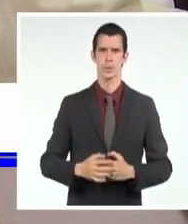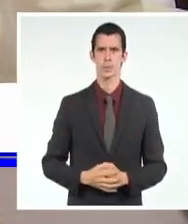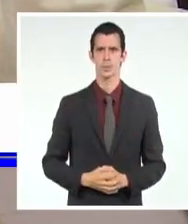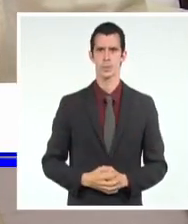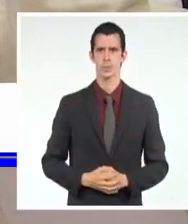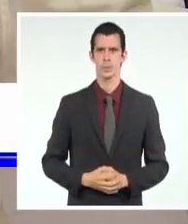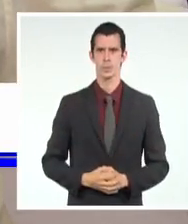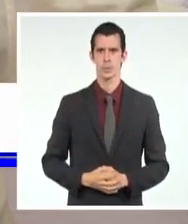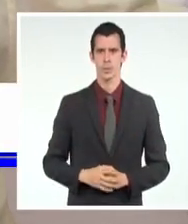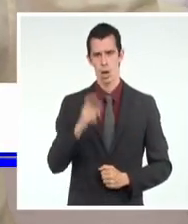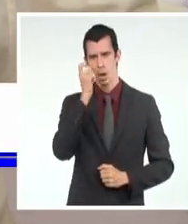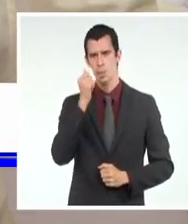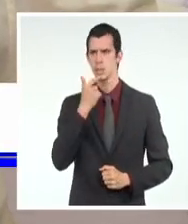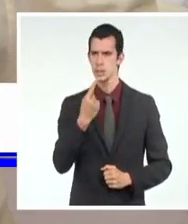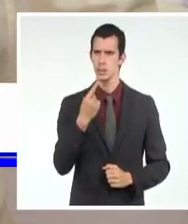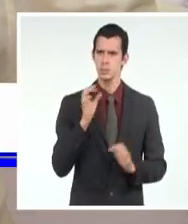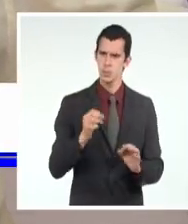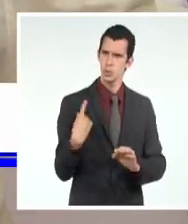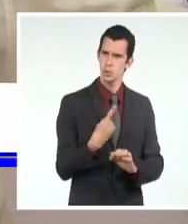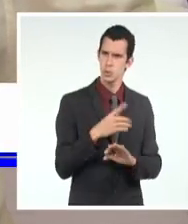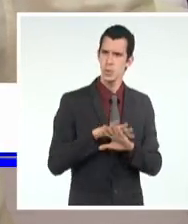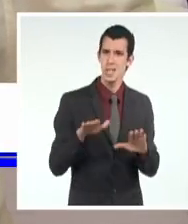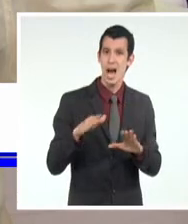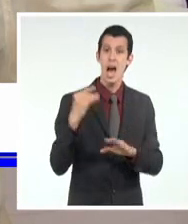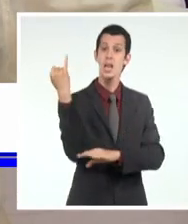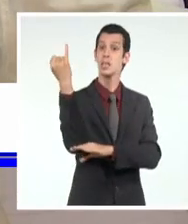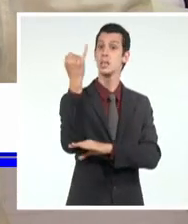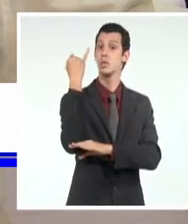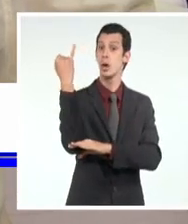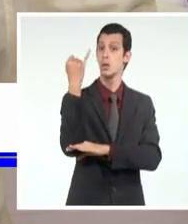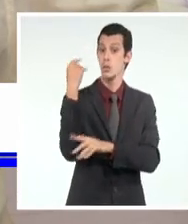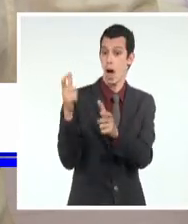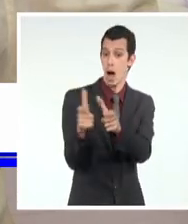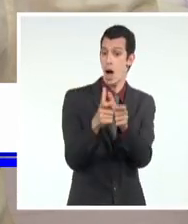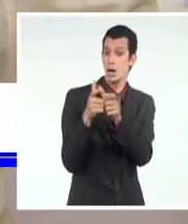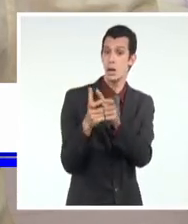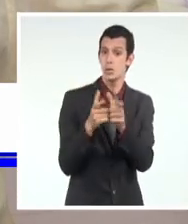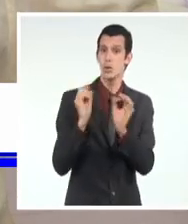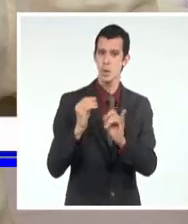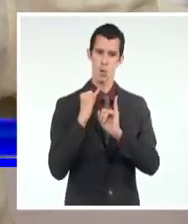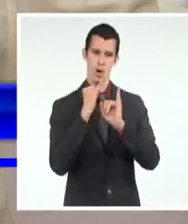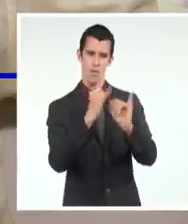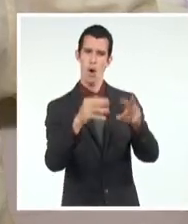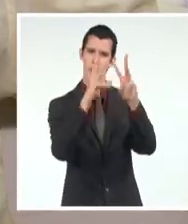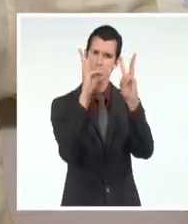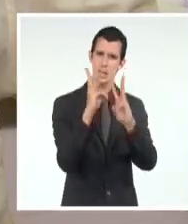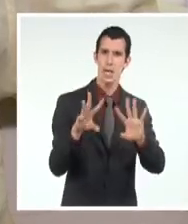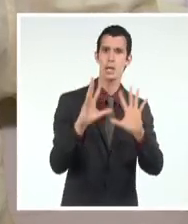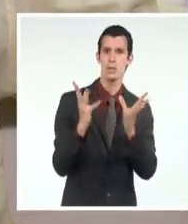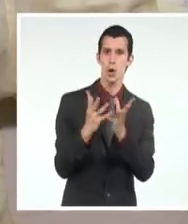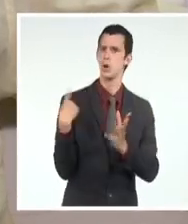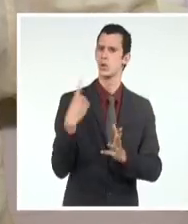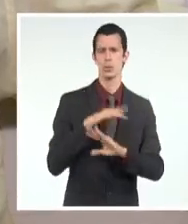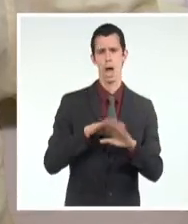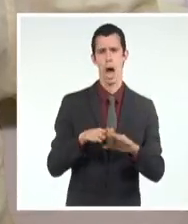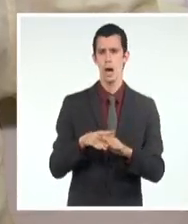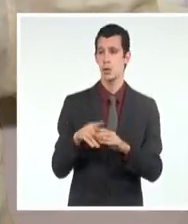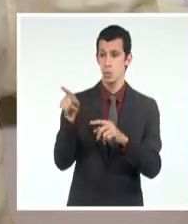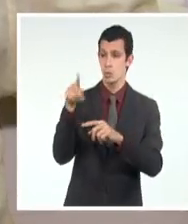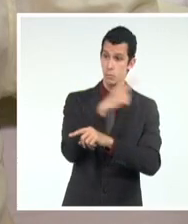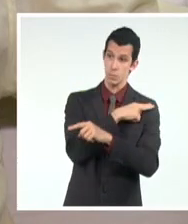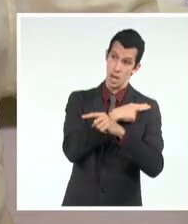de Cuba denunció ante la Unión Internacional de Telecomunicaciones la escalada de ciberamenazas y de